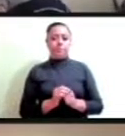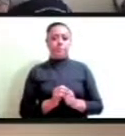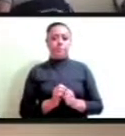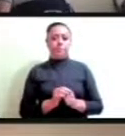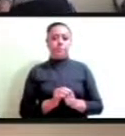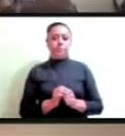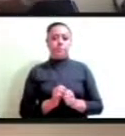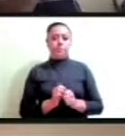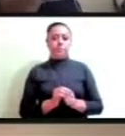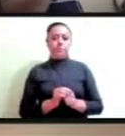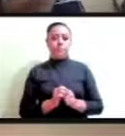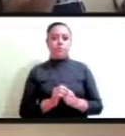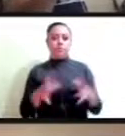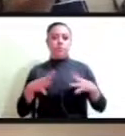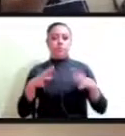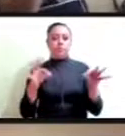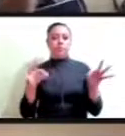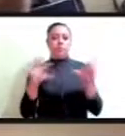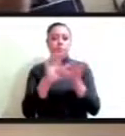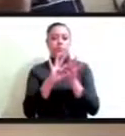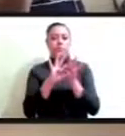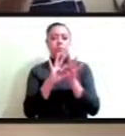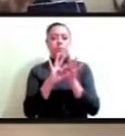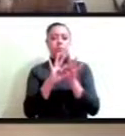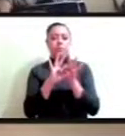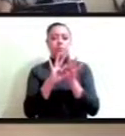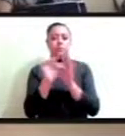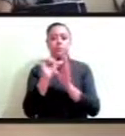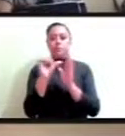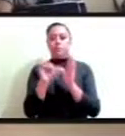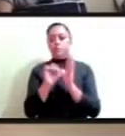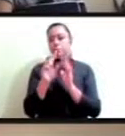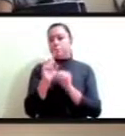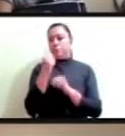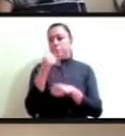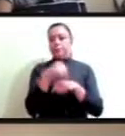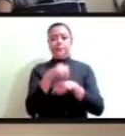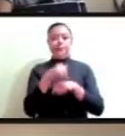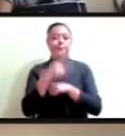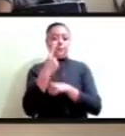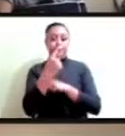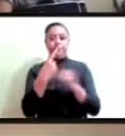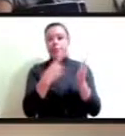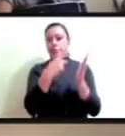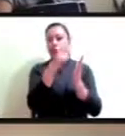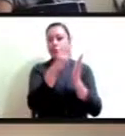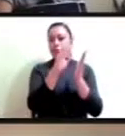Con fundamento en lo dispuesto por el artículo 31, numeral 1